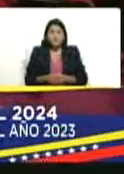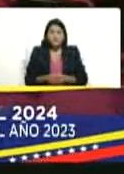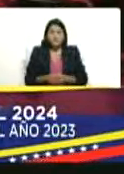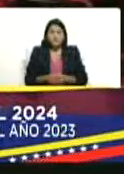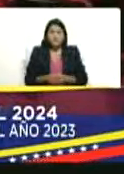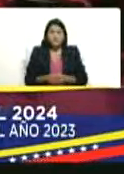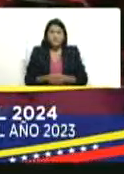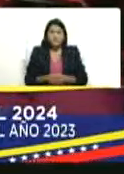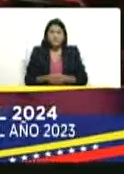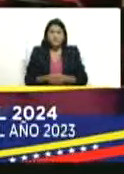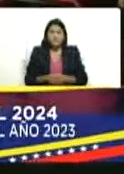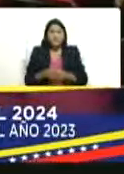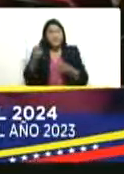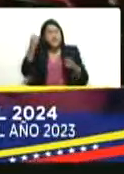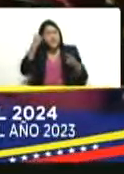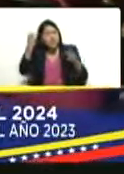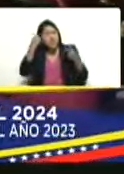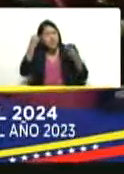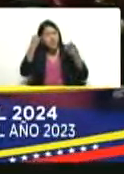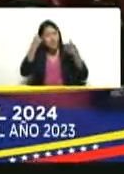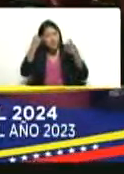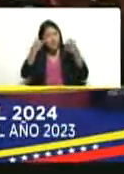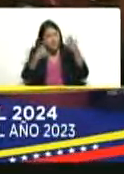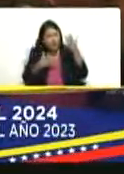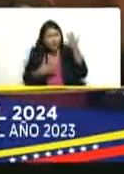Son un conjunto de ideas,